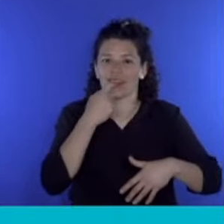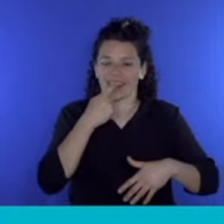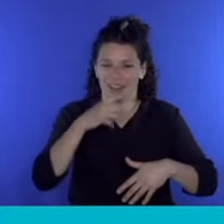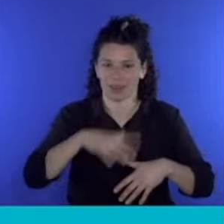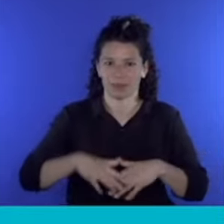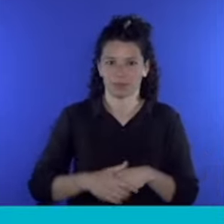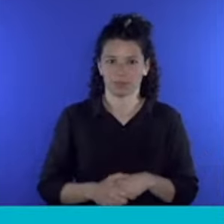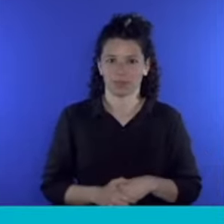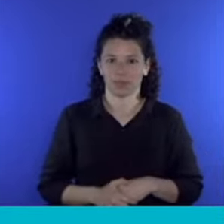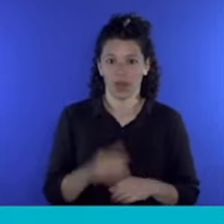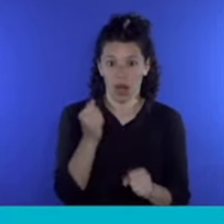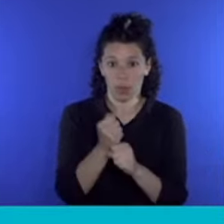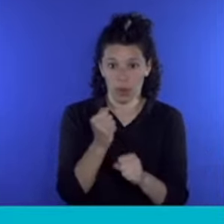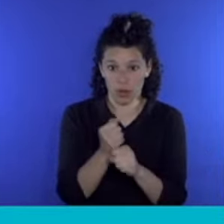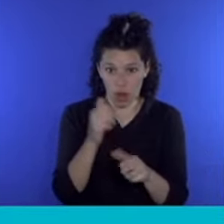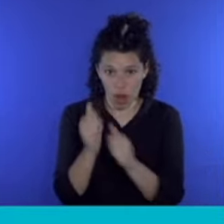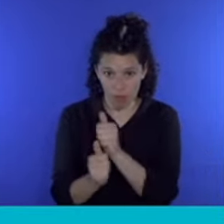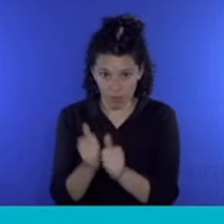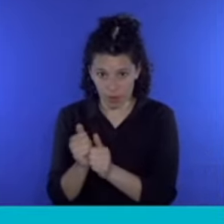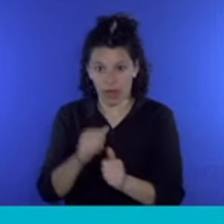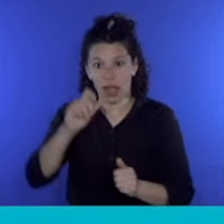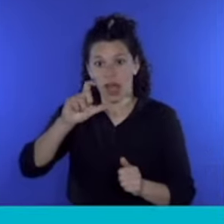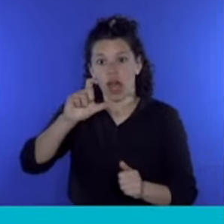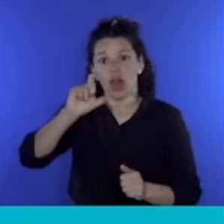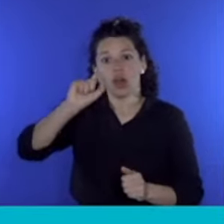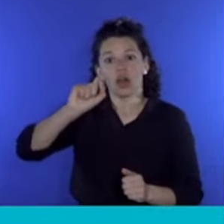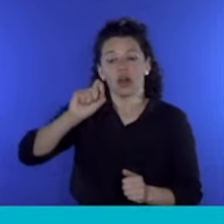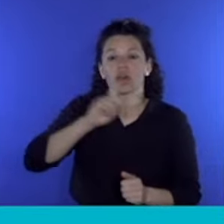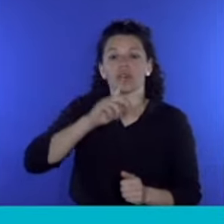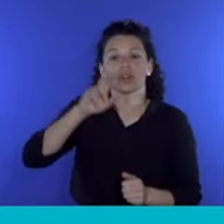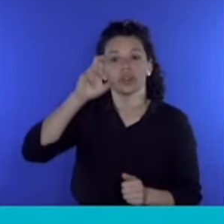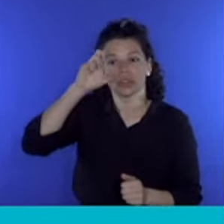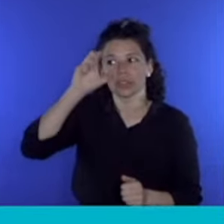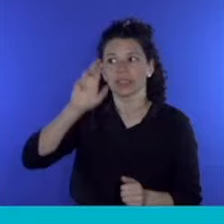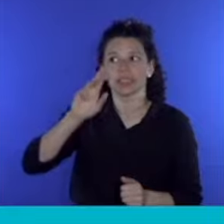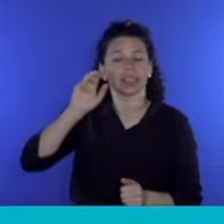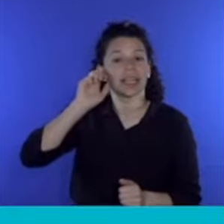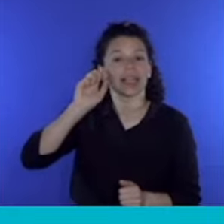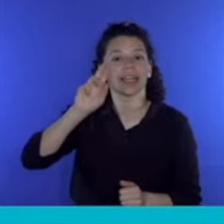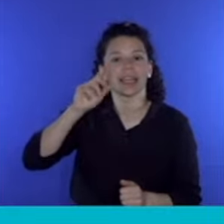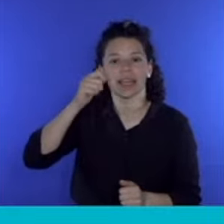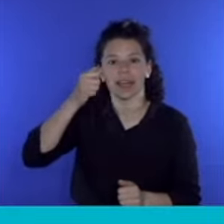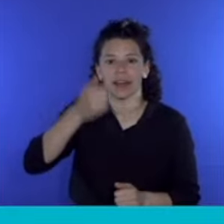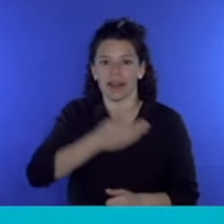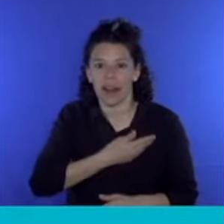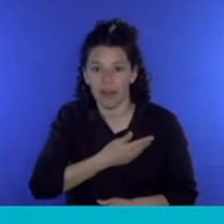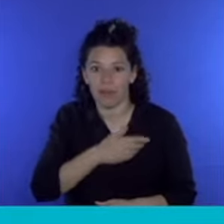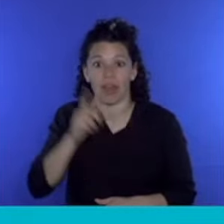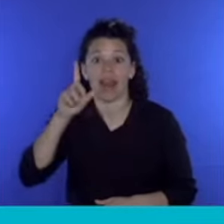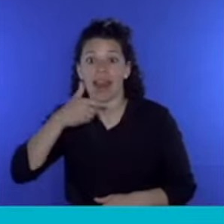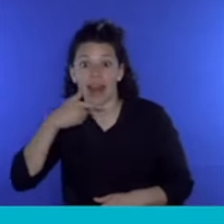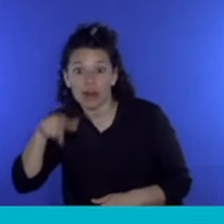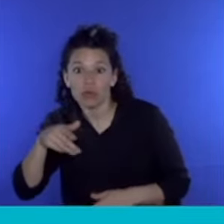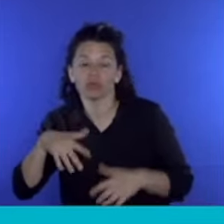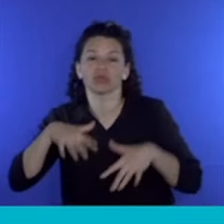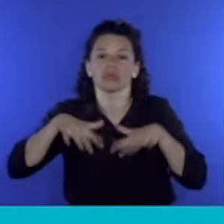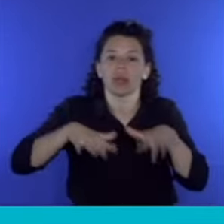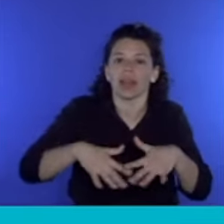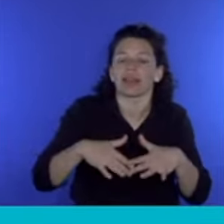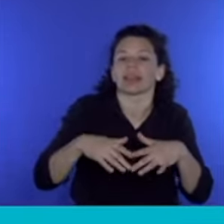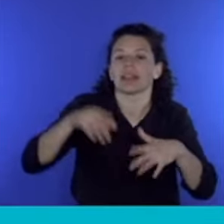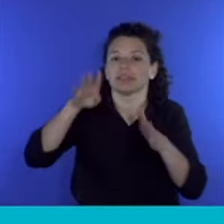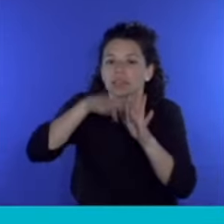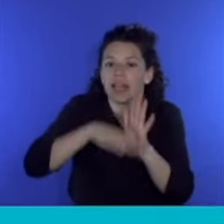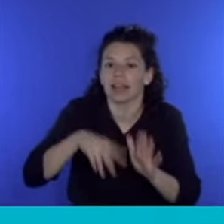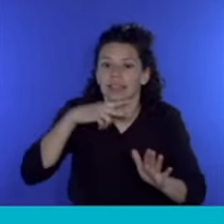su fábrica, Cotigraf, una fábrica de Lanús, de la Federación Gráfica Bonaerense, era militante de la Lista Verde, peronista de Raimundo